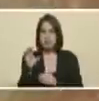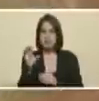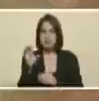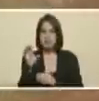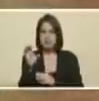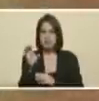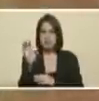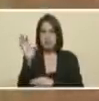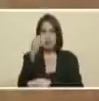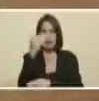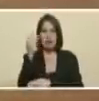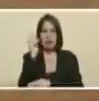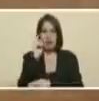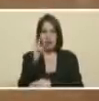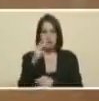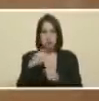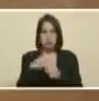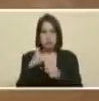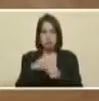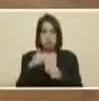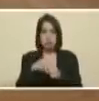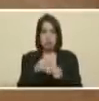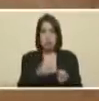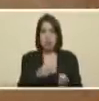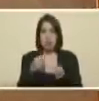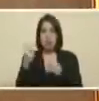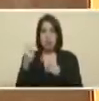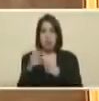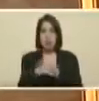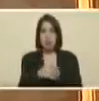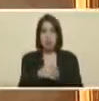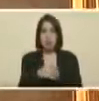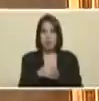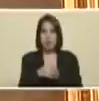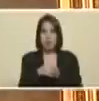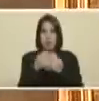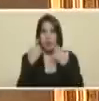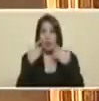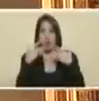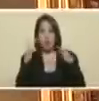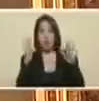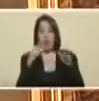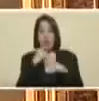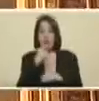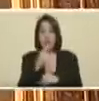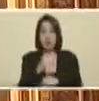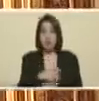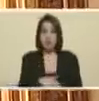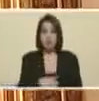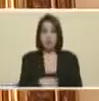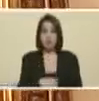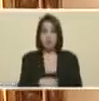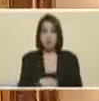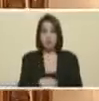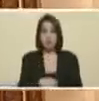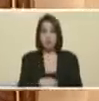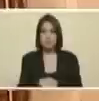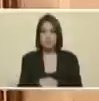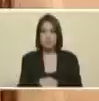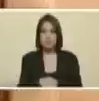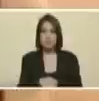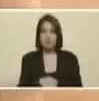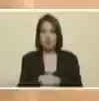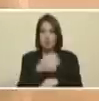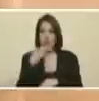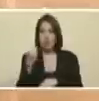de la Organización de Países Exportadores de Petróleo. Naguará, diría uno. Bien lejos, ¿verdad? Llegó aquel